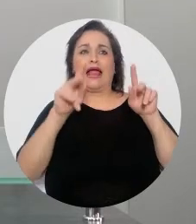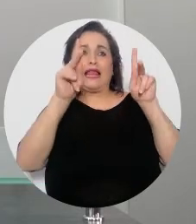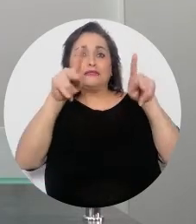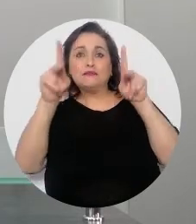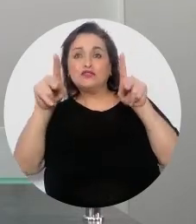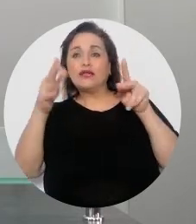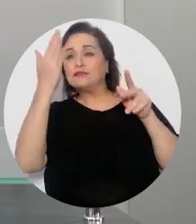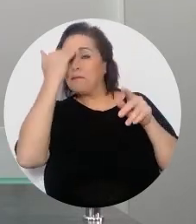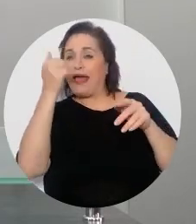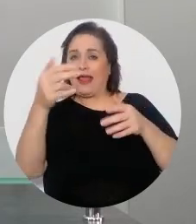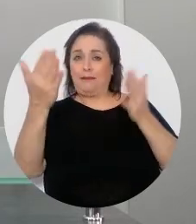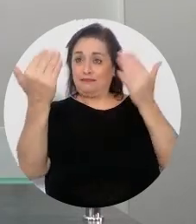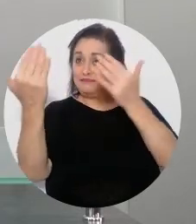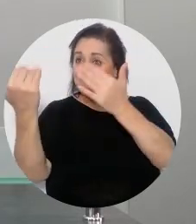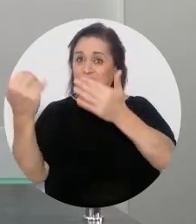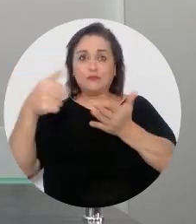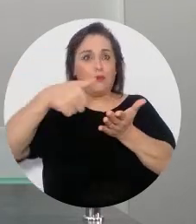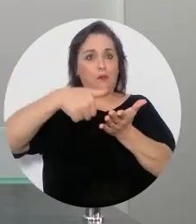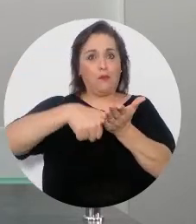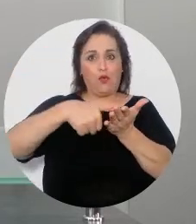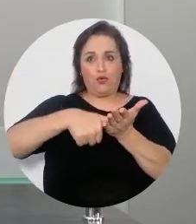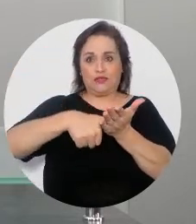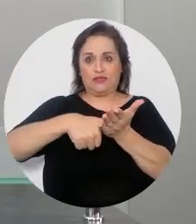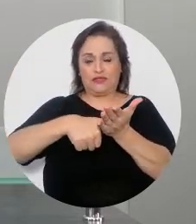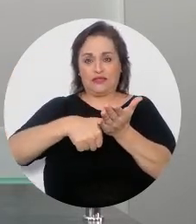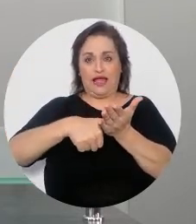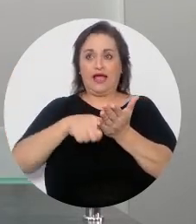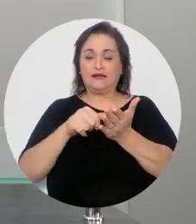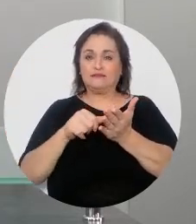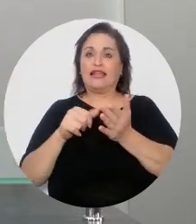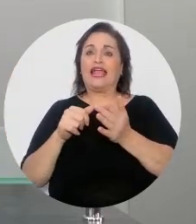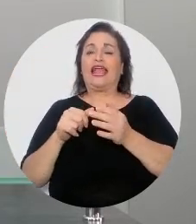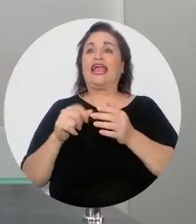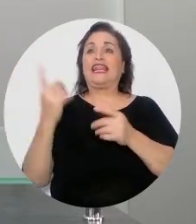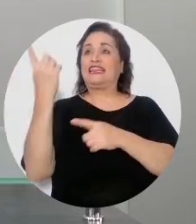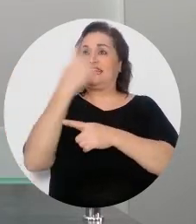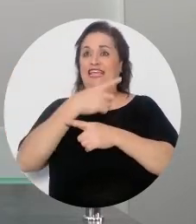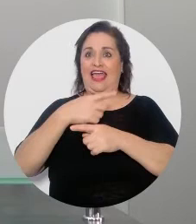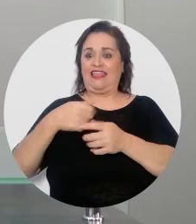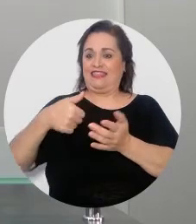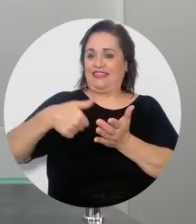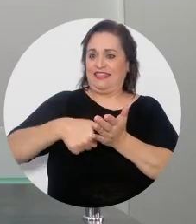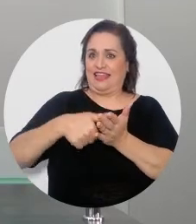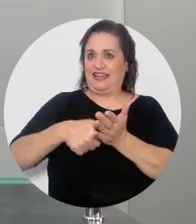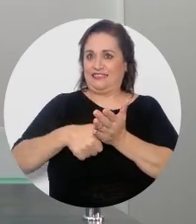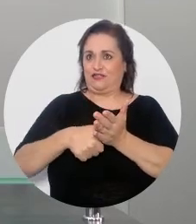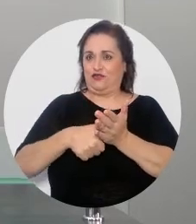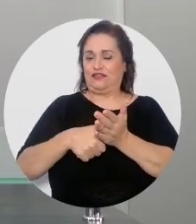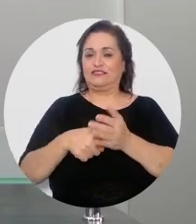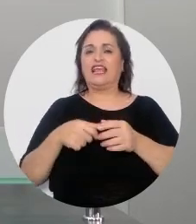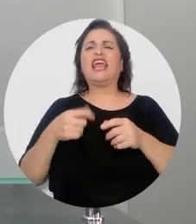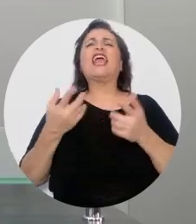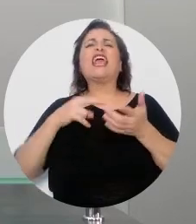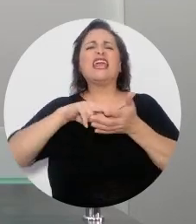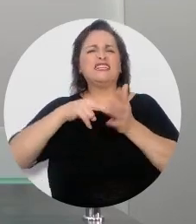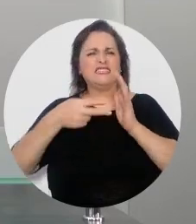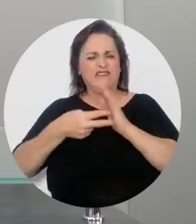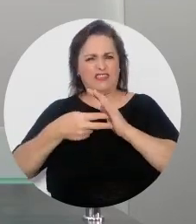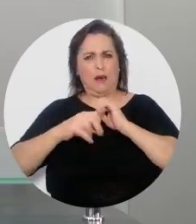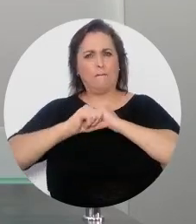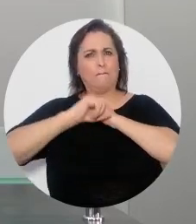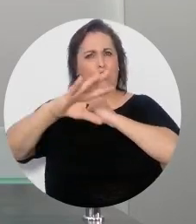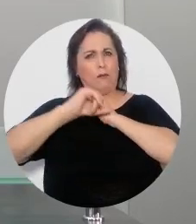electores, de favorecerlos con su voto en los torneos electorales. ¿Qué es la